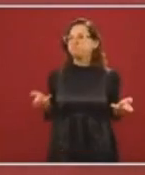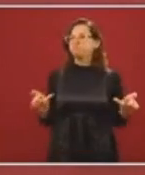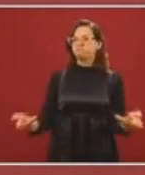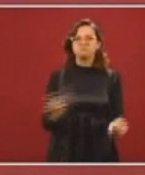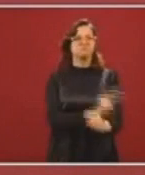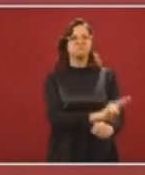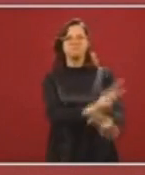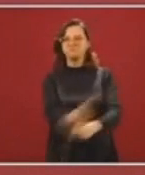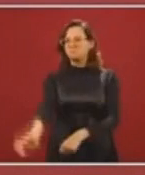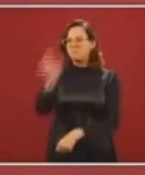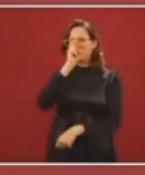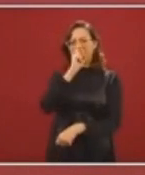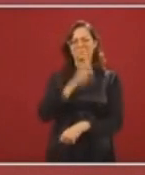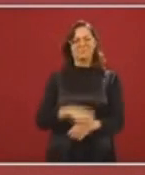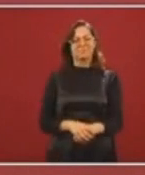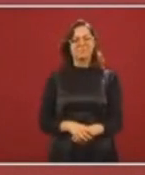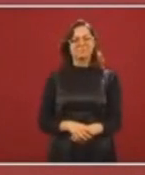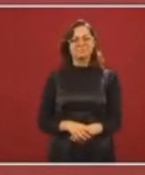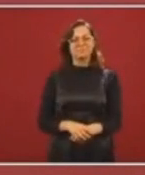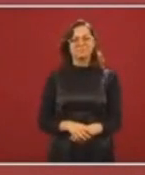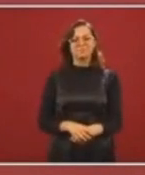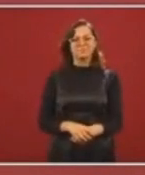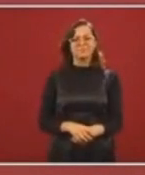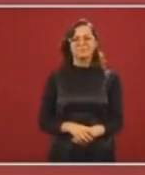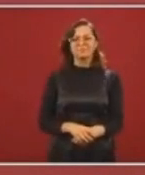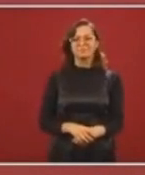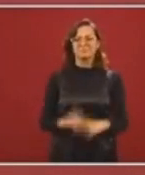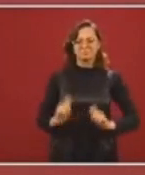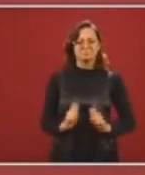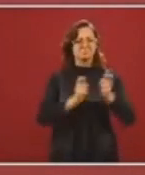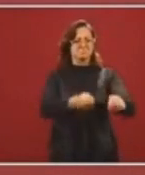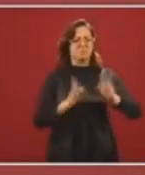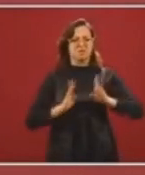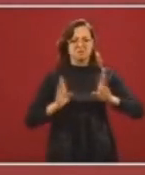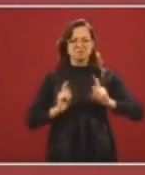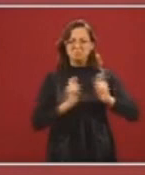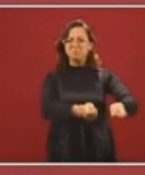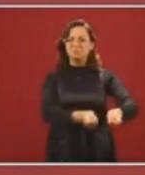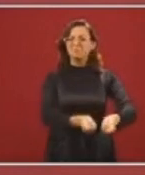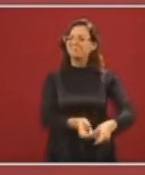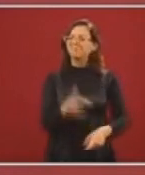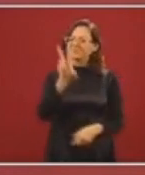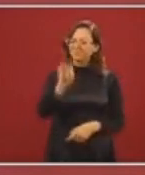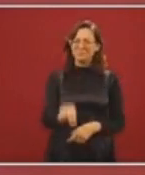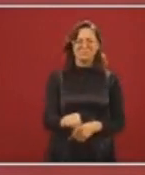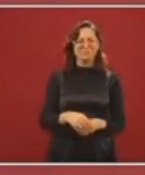cargo de el país. No,